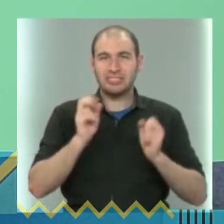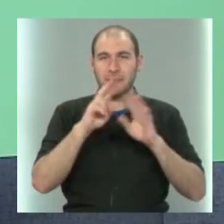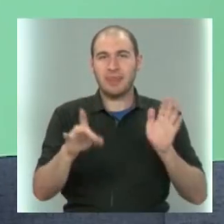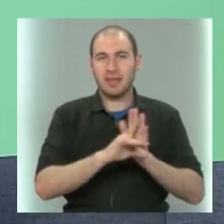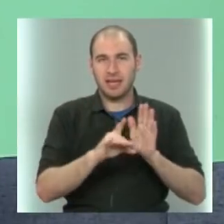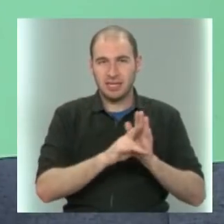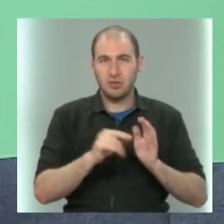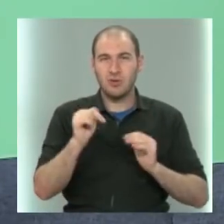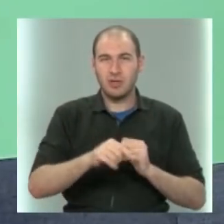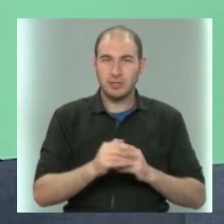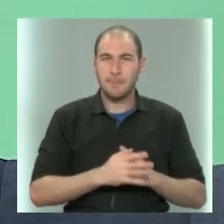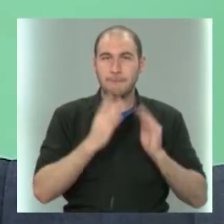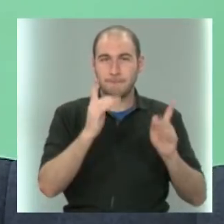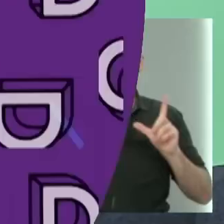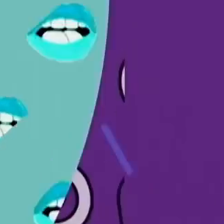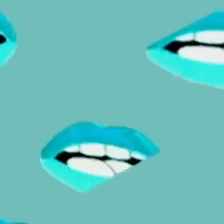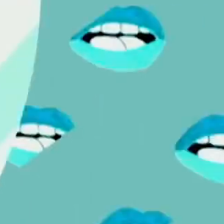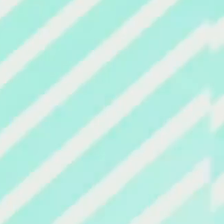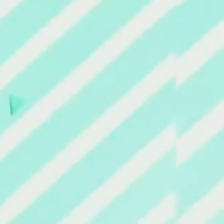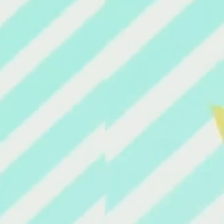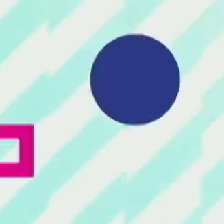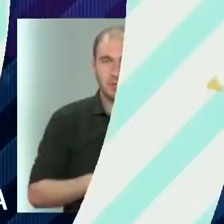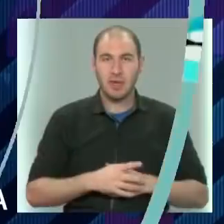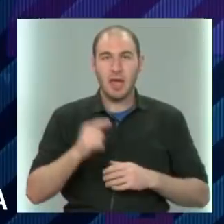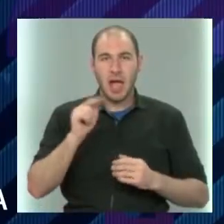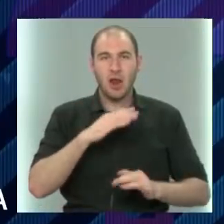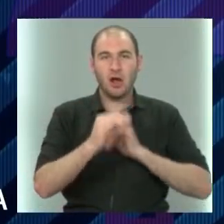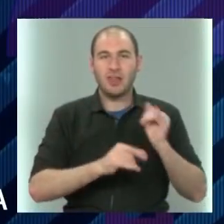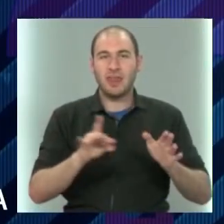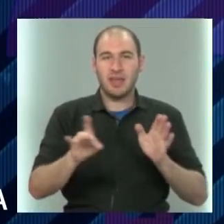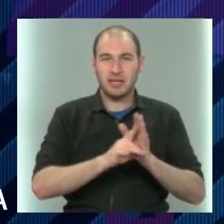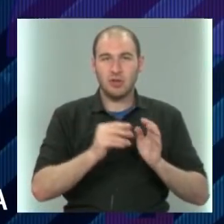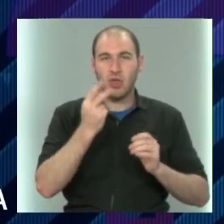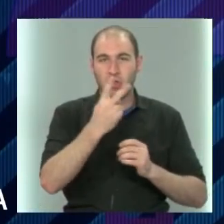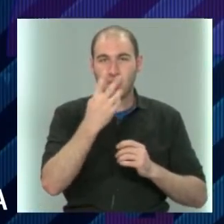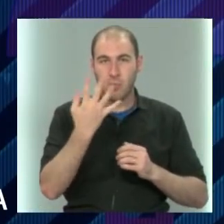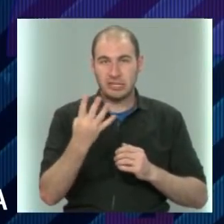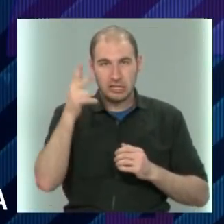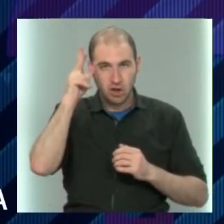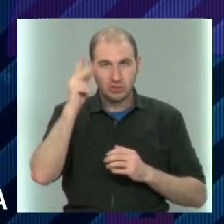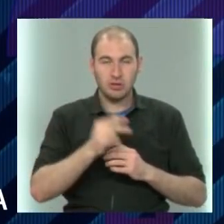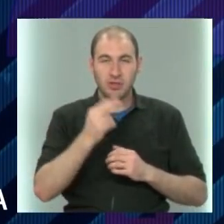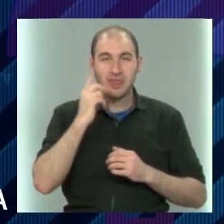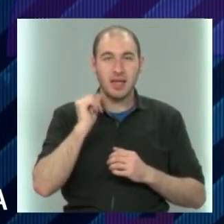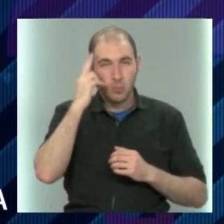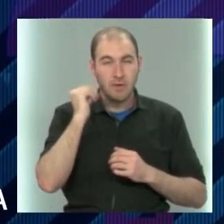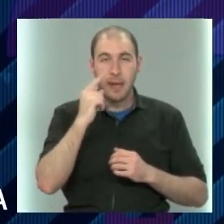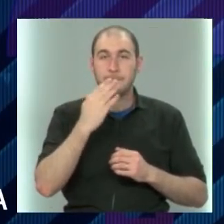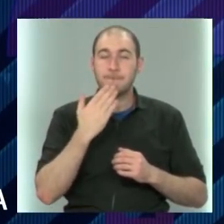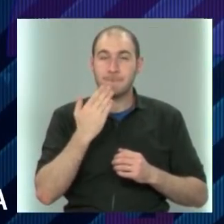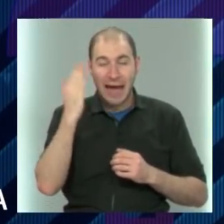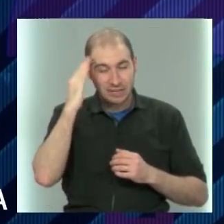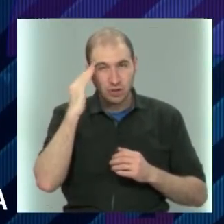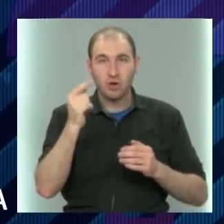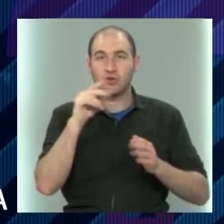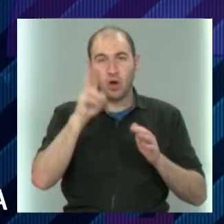decreto y eso trata la primera placa del día de hoy, porque en la columna vamos a hablar de este decreto 248. El 9 de marzo Cornejo firmó el decreto